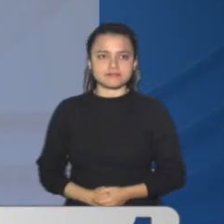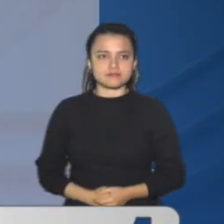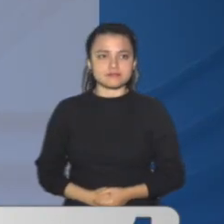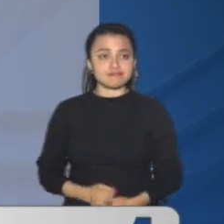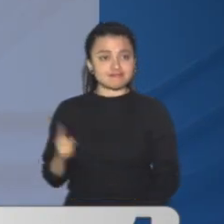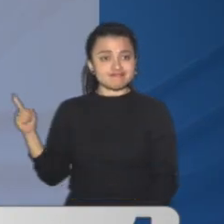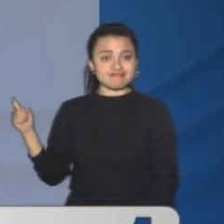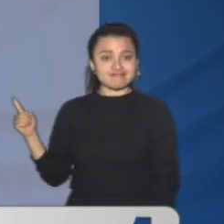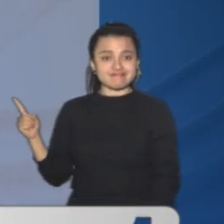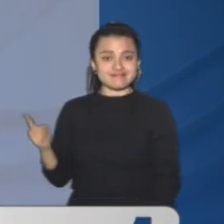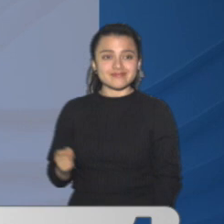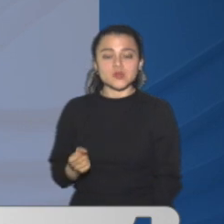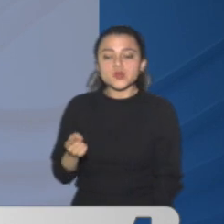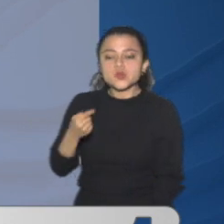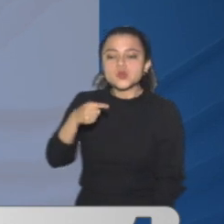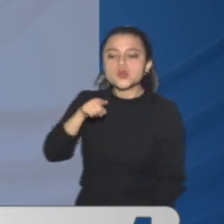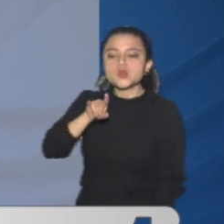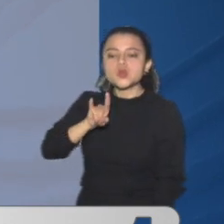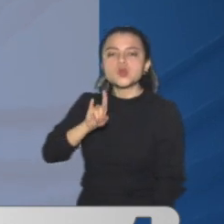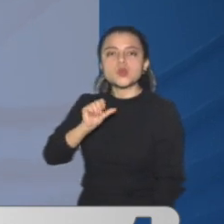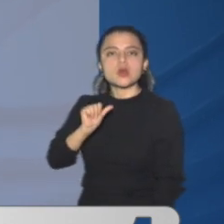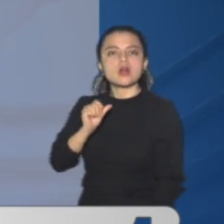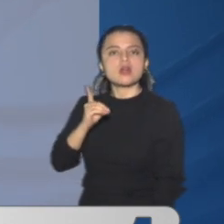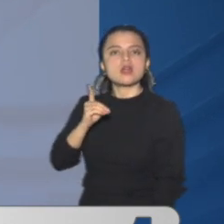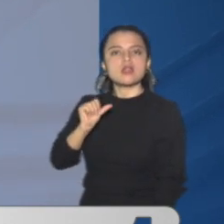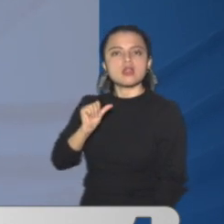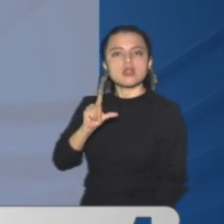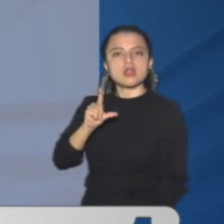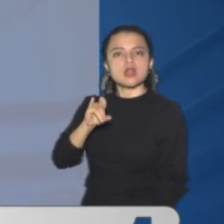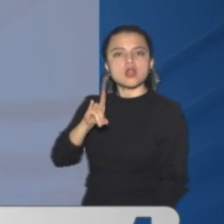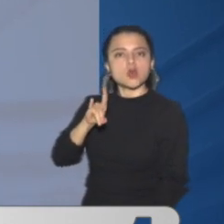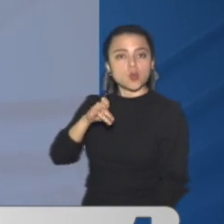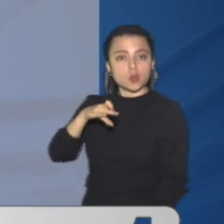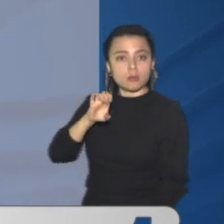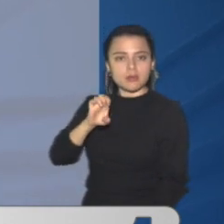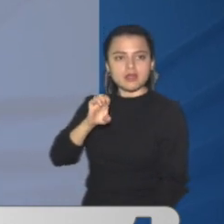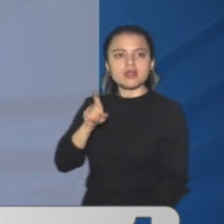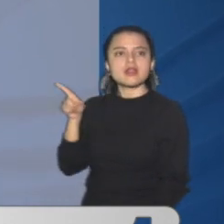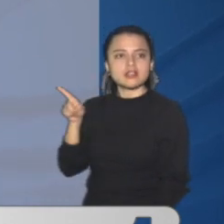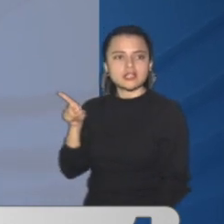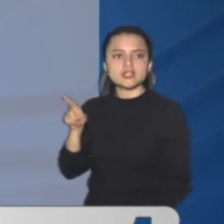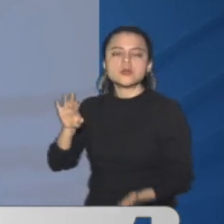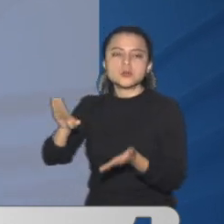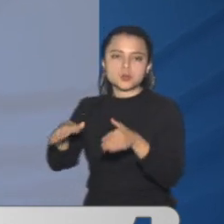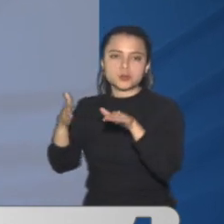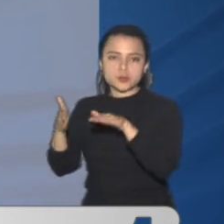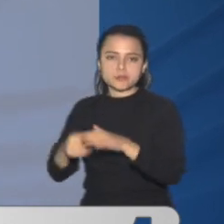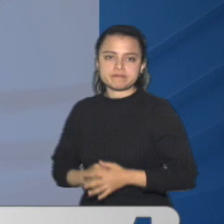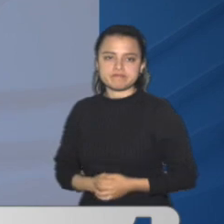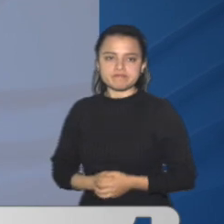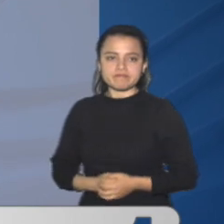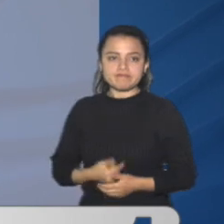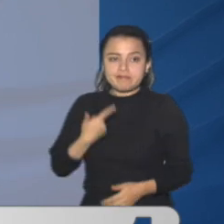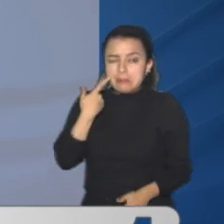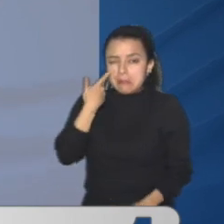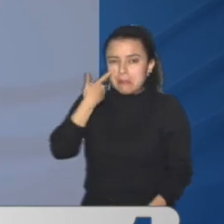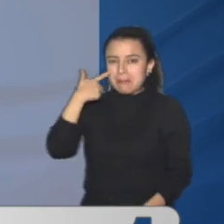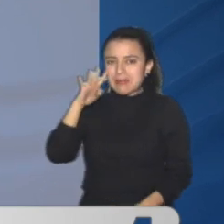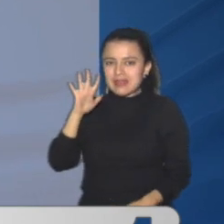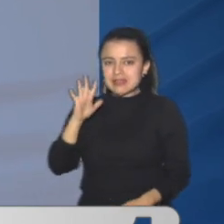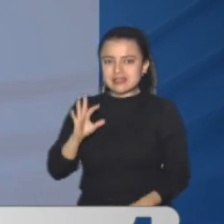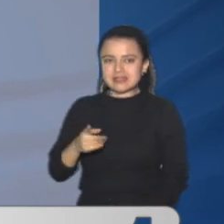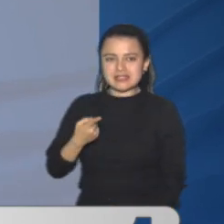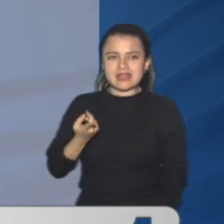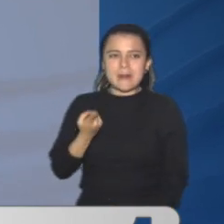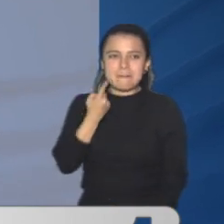esta era la pequeña guadalupe mosquera de 7 años según la denuncia de abogados y personas cercanas murió por una presunta negligencia de